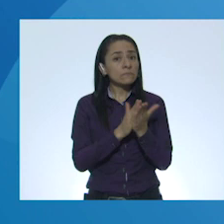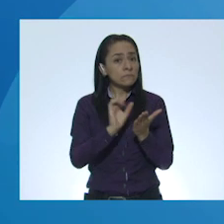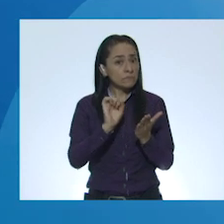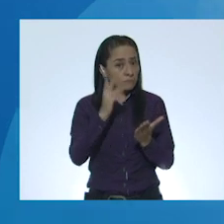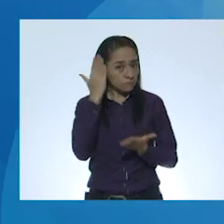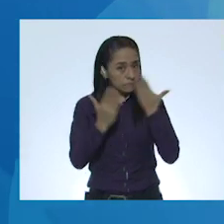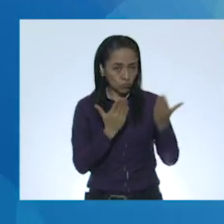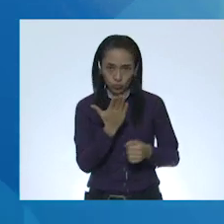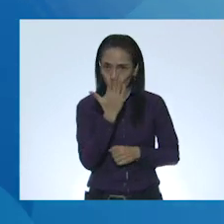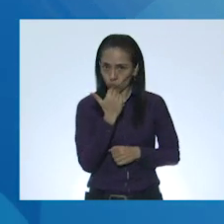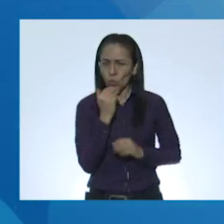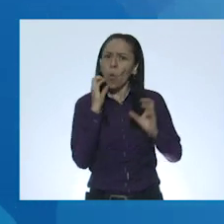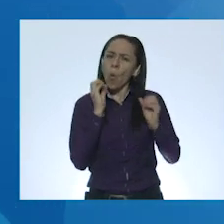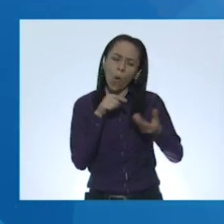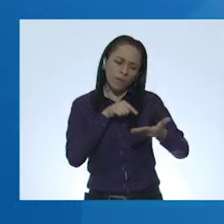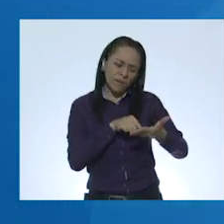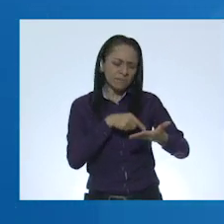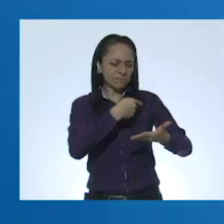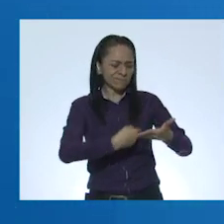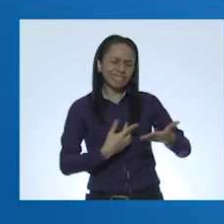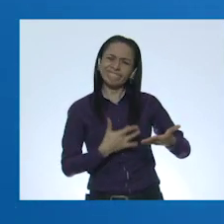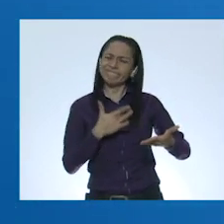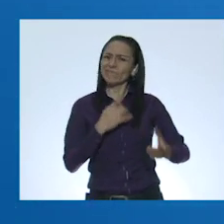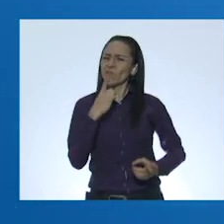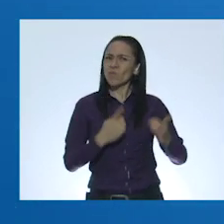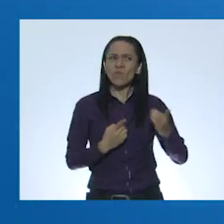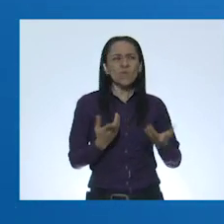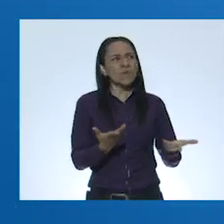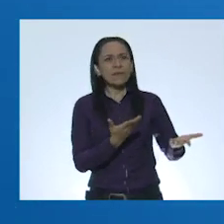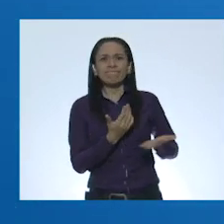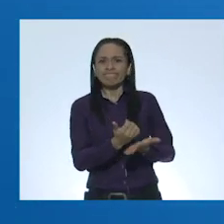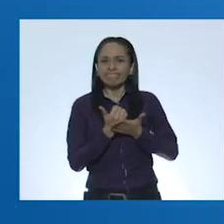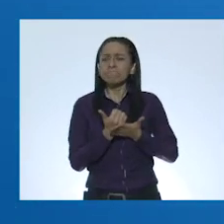necesitas ayuda para resolver las preguntas, contáctanos.